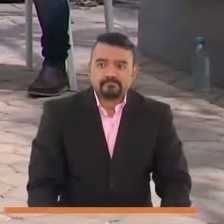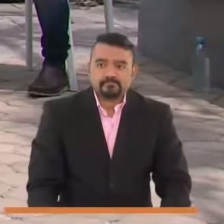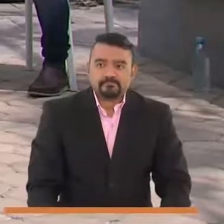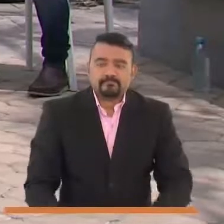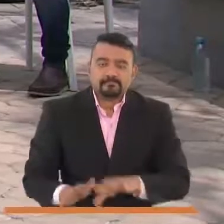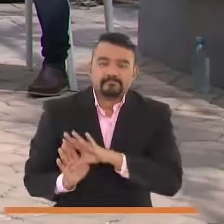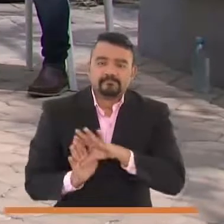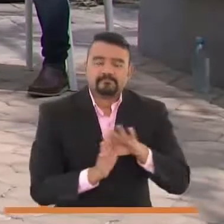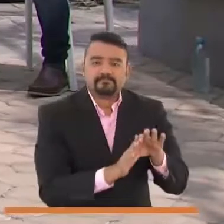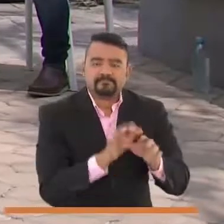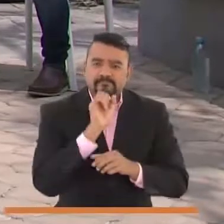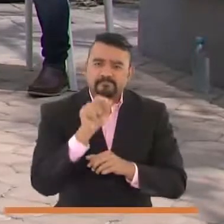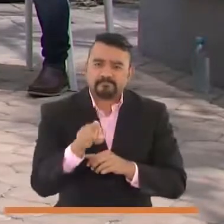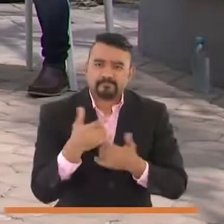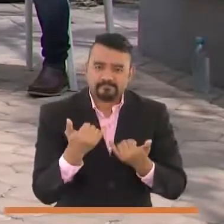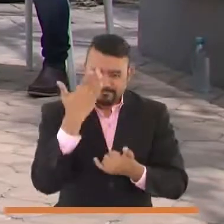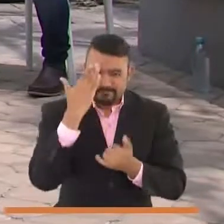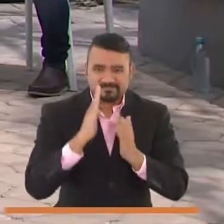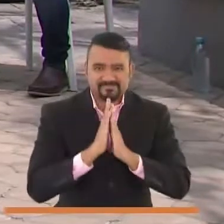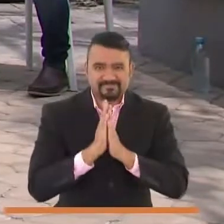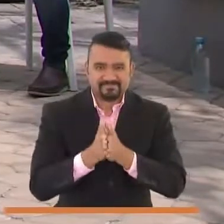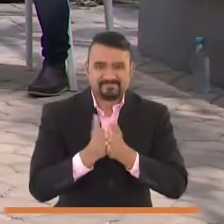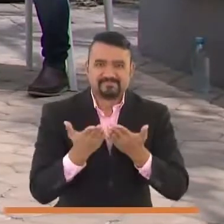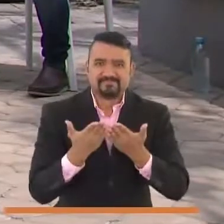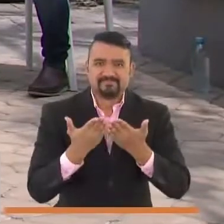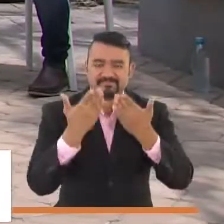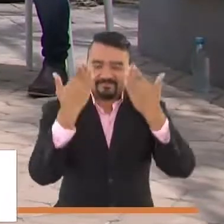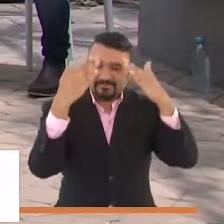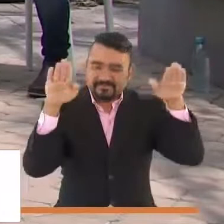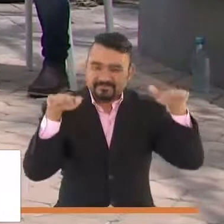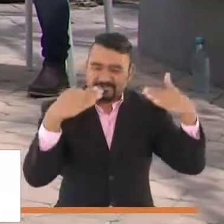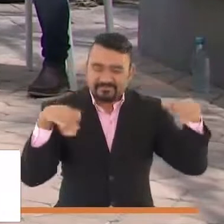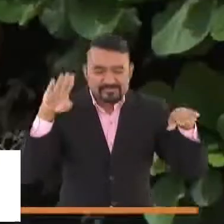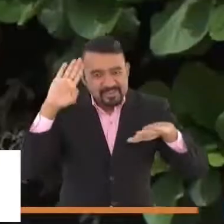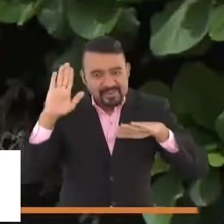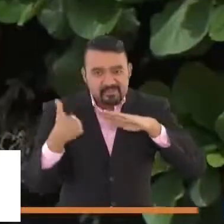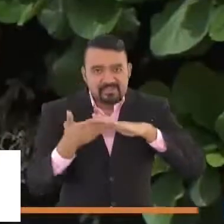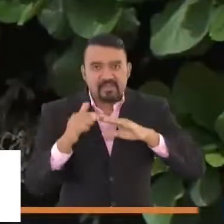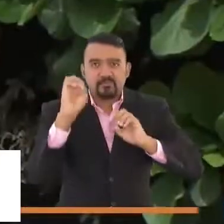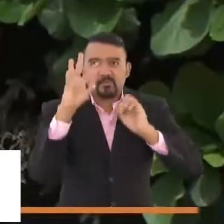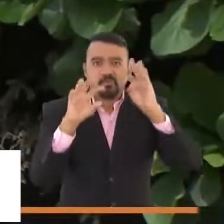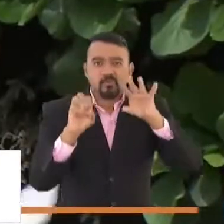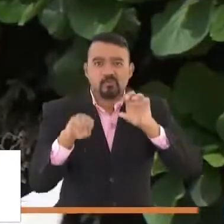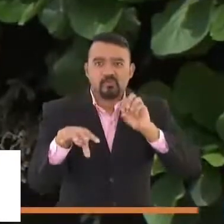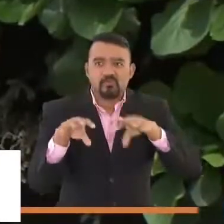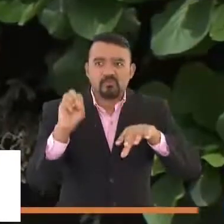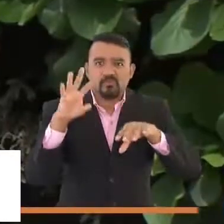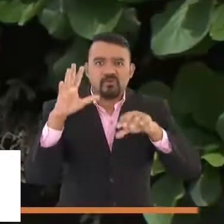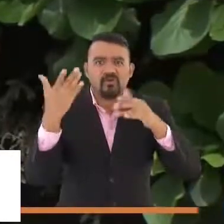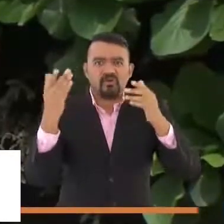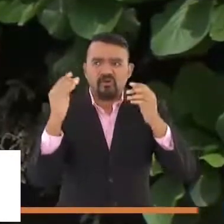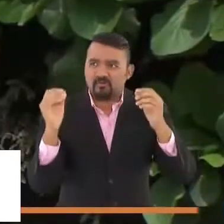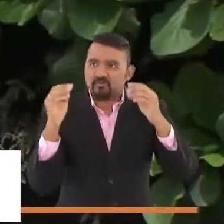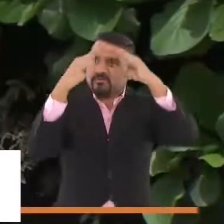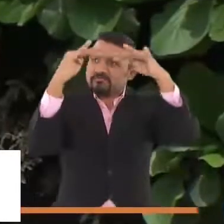alumbrado, de cómo vamos a tener entonces aquí las luminarias precisamente para disfrute de todos los envigadeños ahorita que llega la